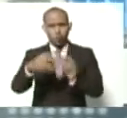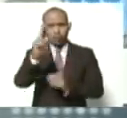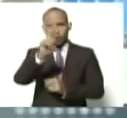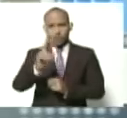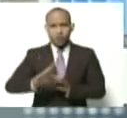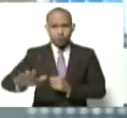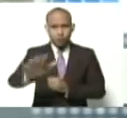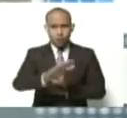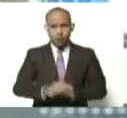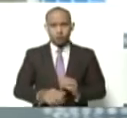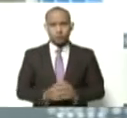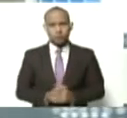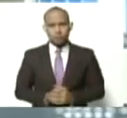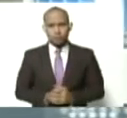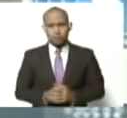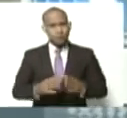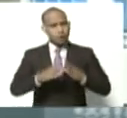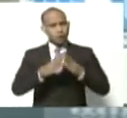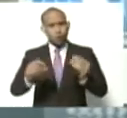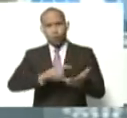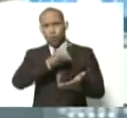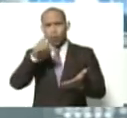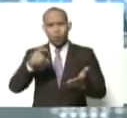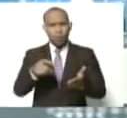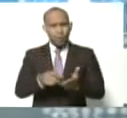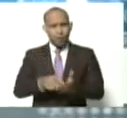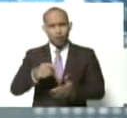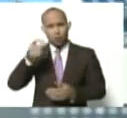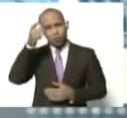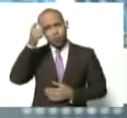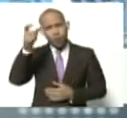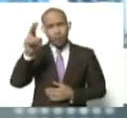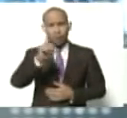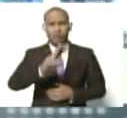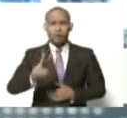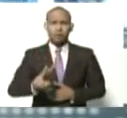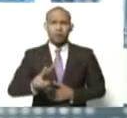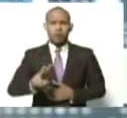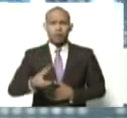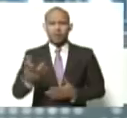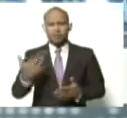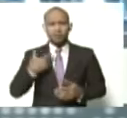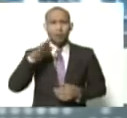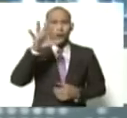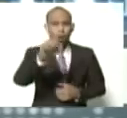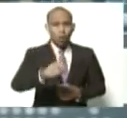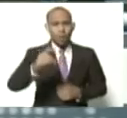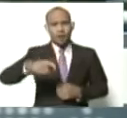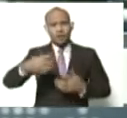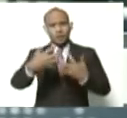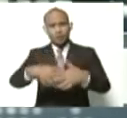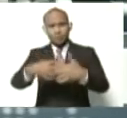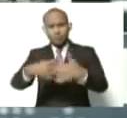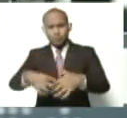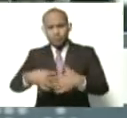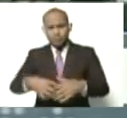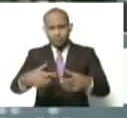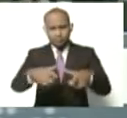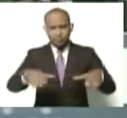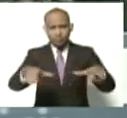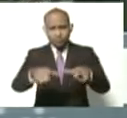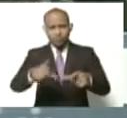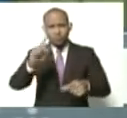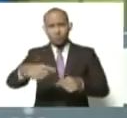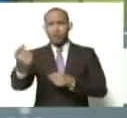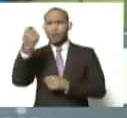han sido contra toda la sociedad. Para nosotros comprar los equipos, para comprar nosotros los